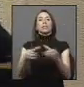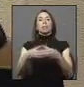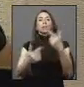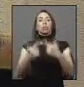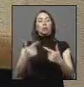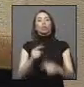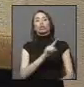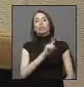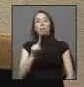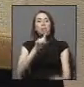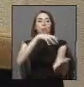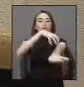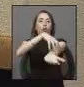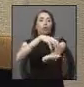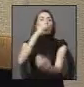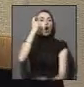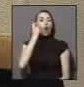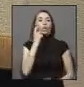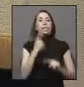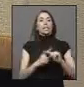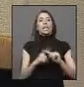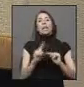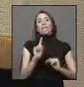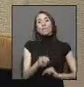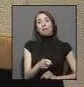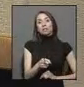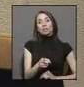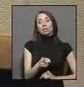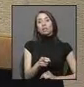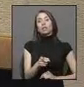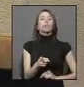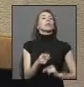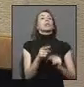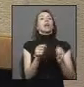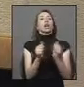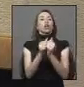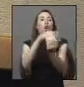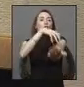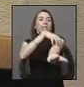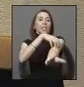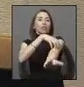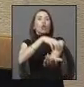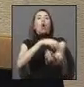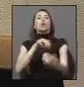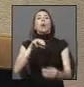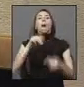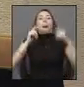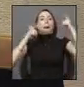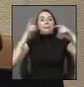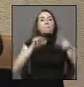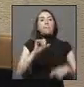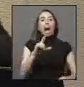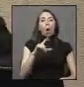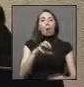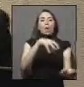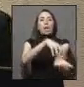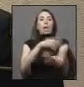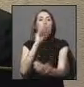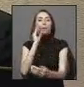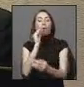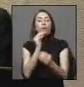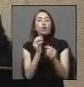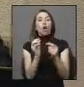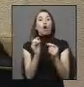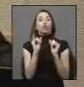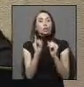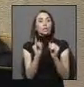la región de O'Higgins exigirle que tuviera la región del Maule y la región del Biobío para poder existir como partido. Y